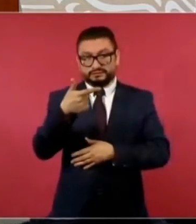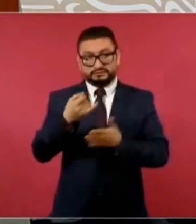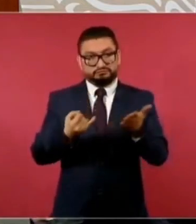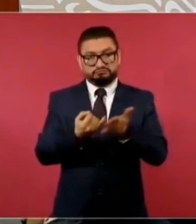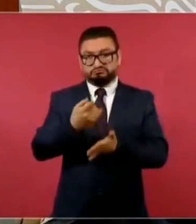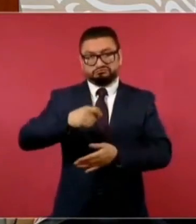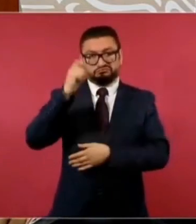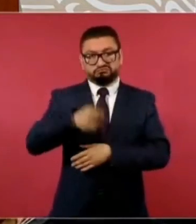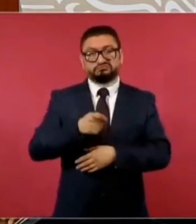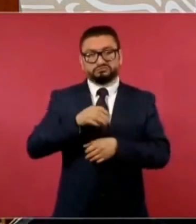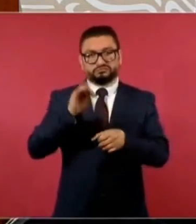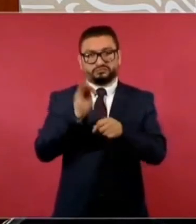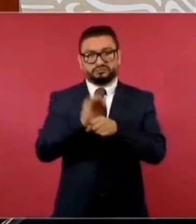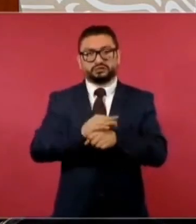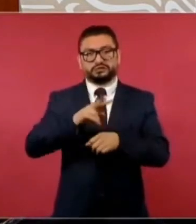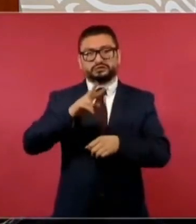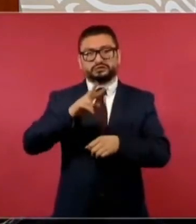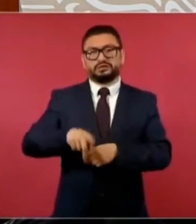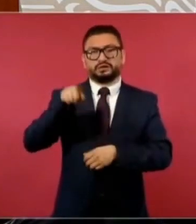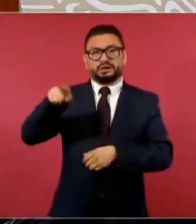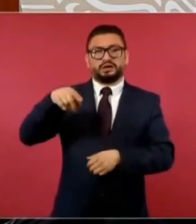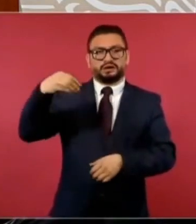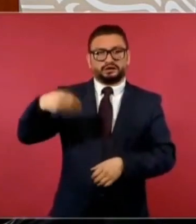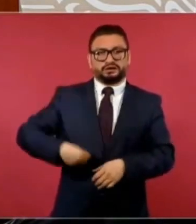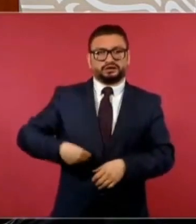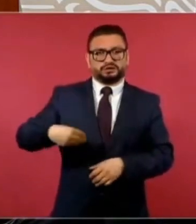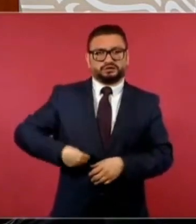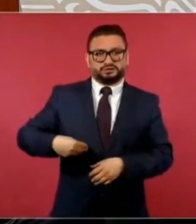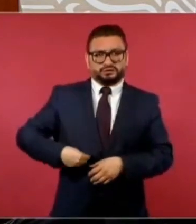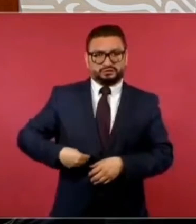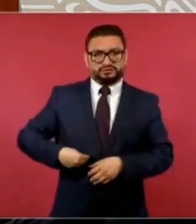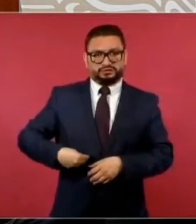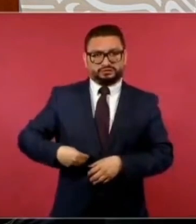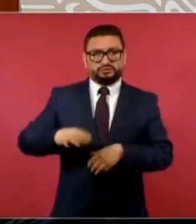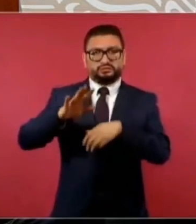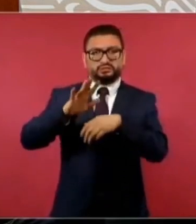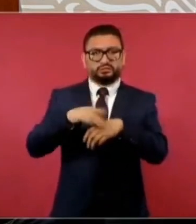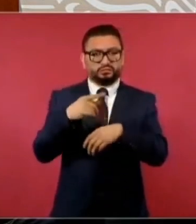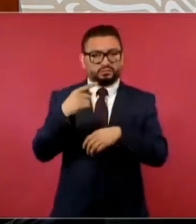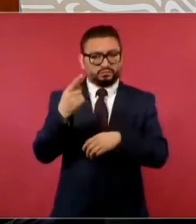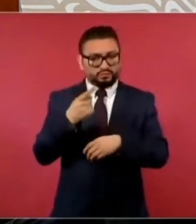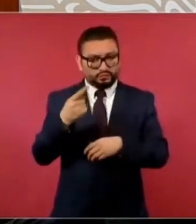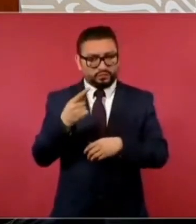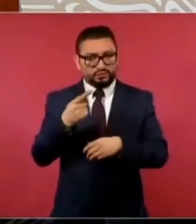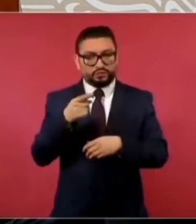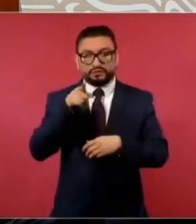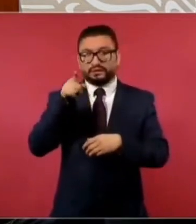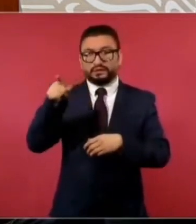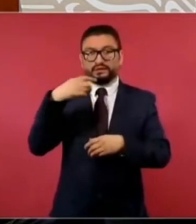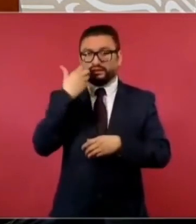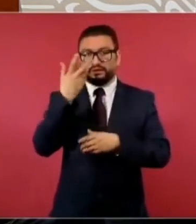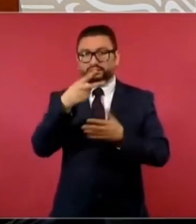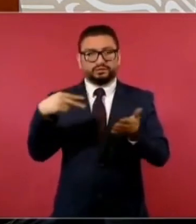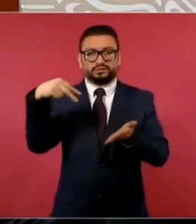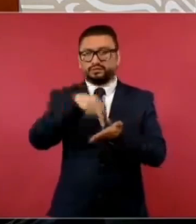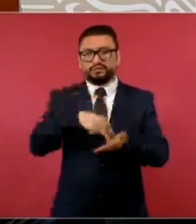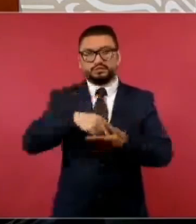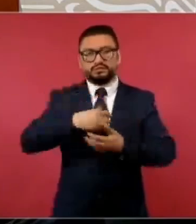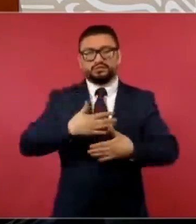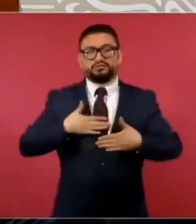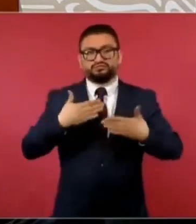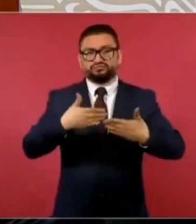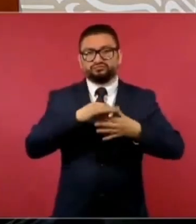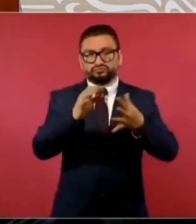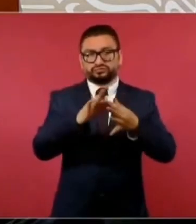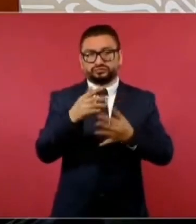que declararon la culpabilidad por default, porque no quiso comparecer, de